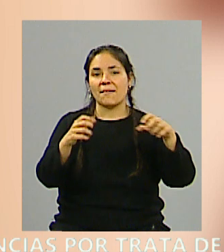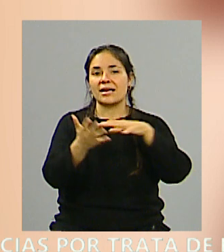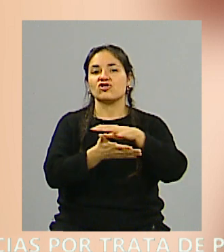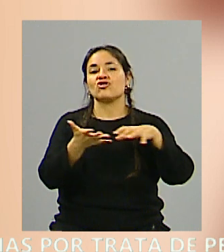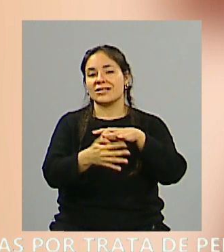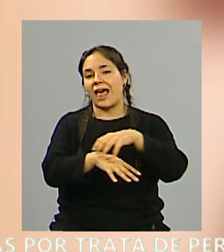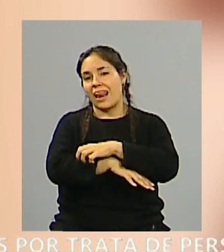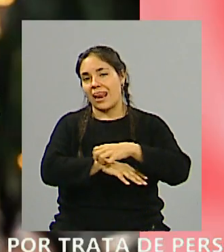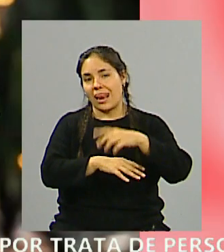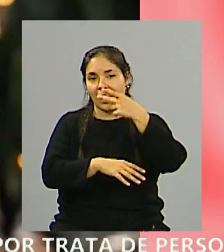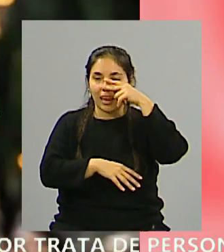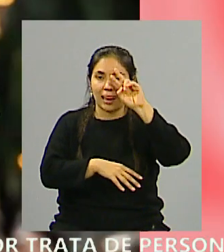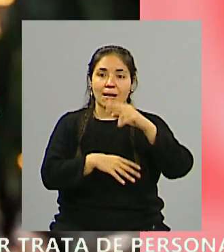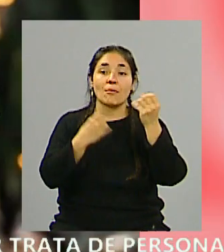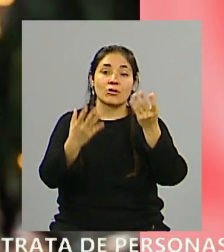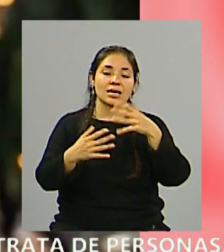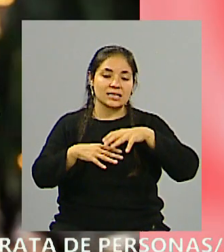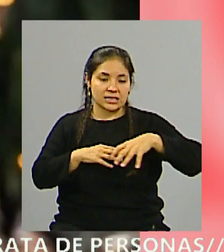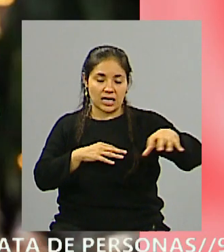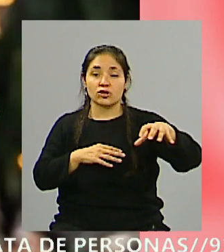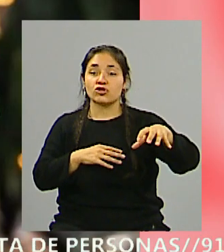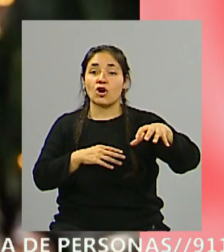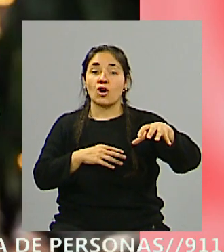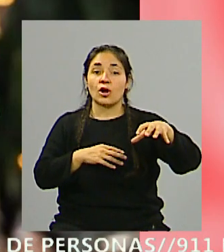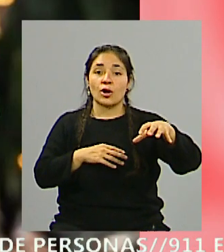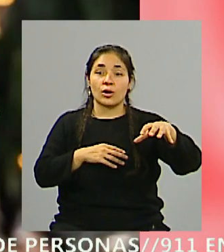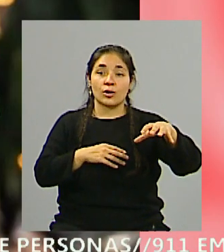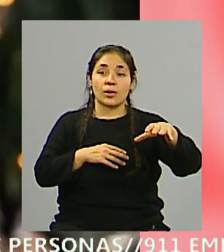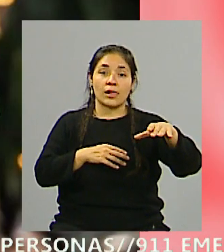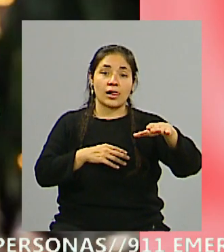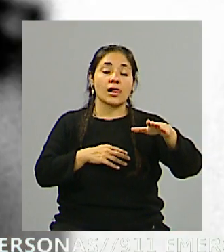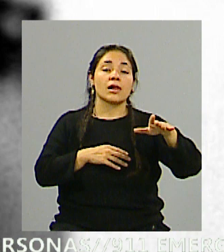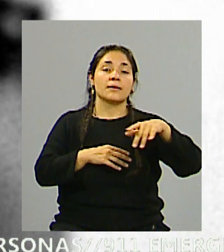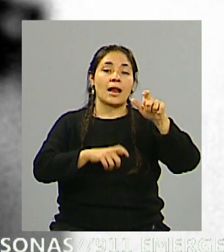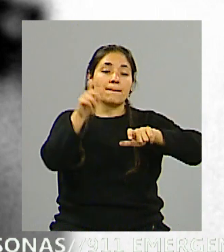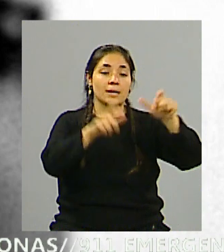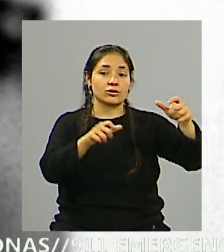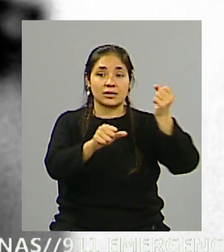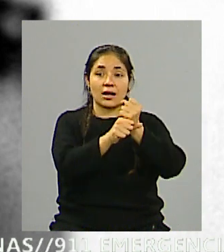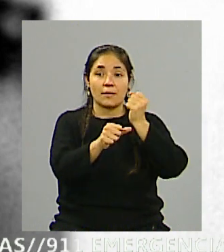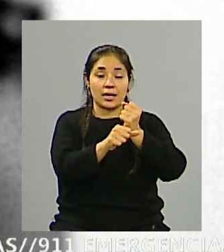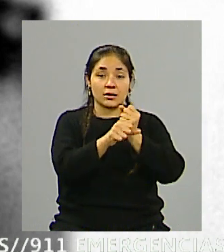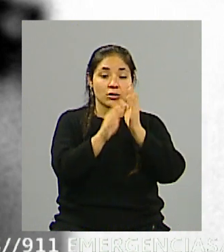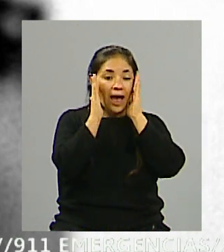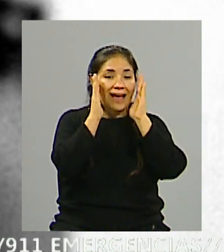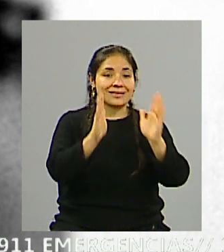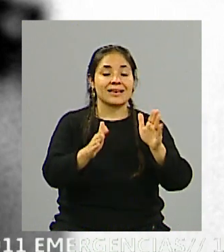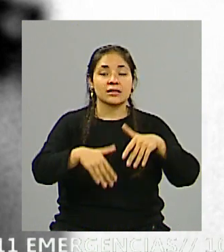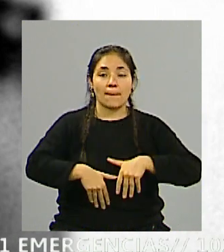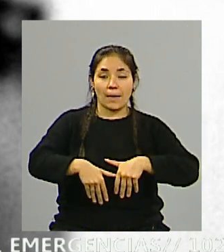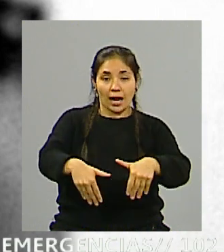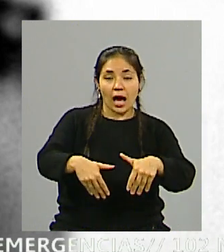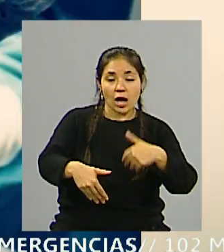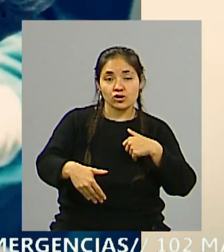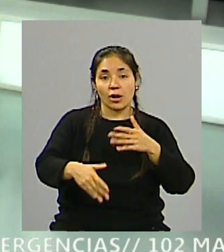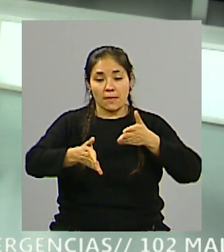un paradigma del sector, digamos, que atiende, del personal de la salud que atiende los procesos de gestación, parto y puerperio, que